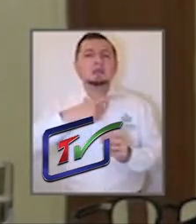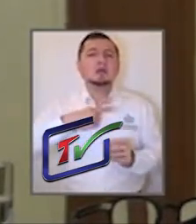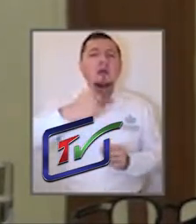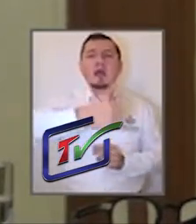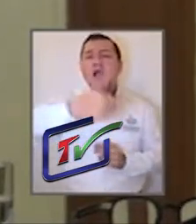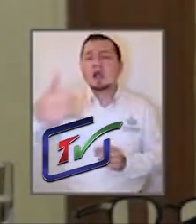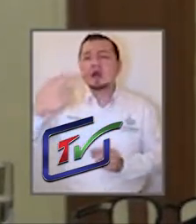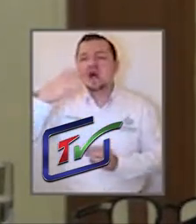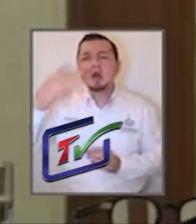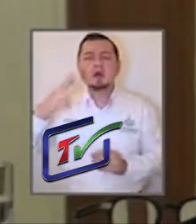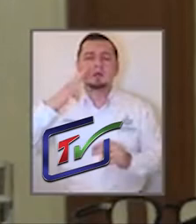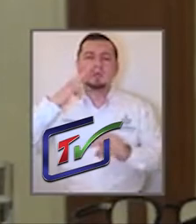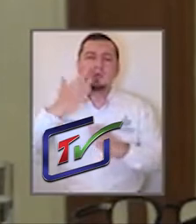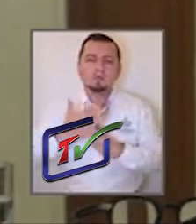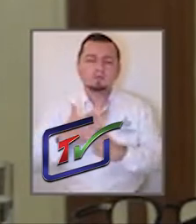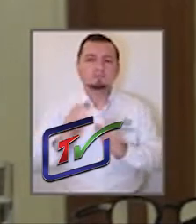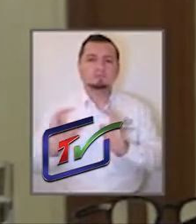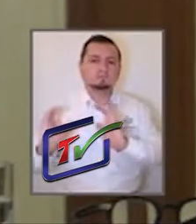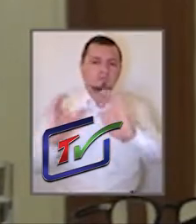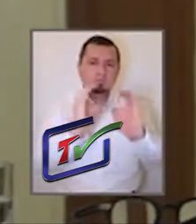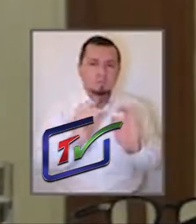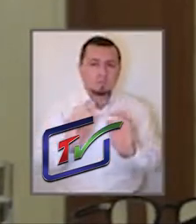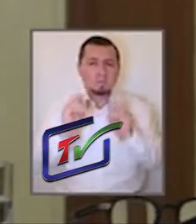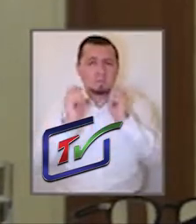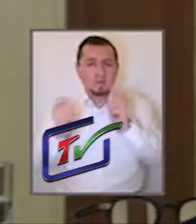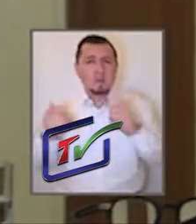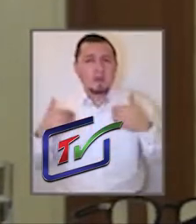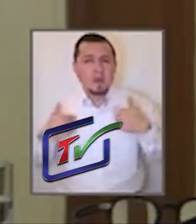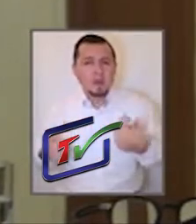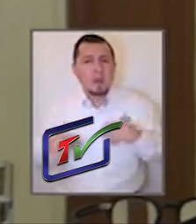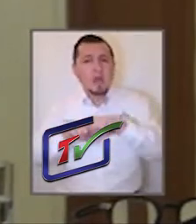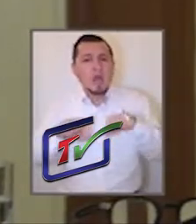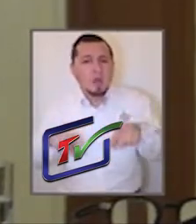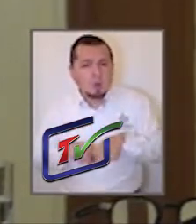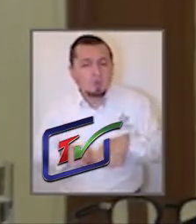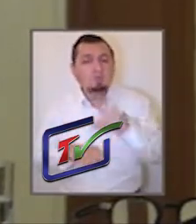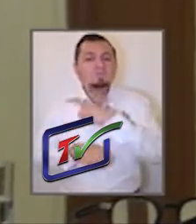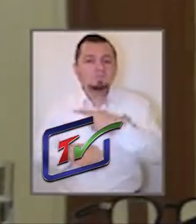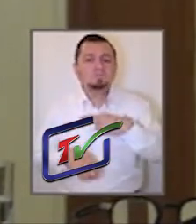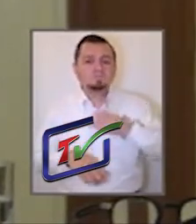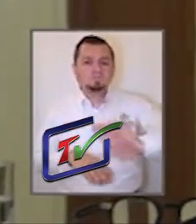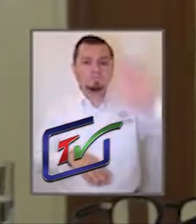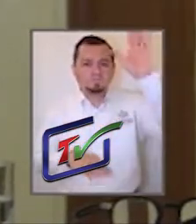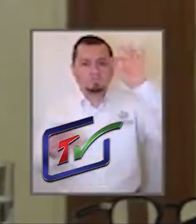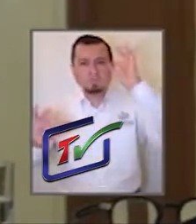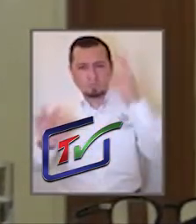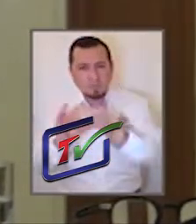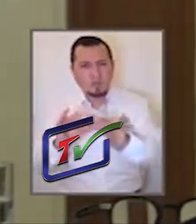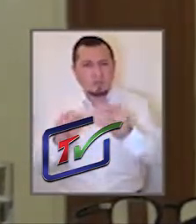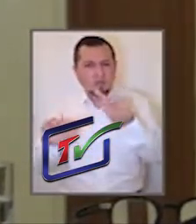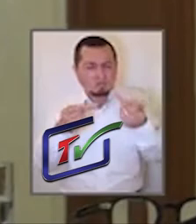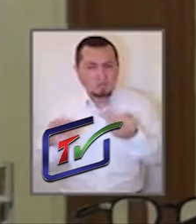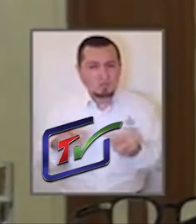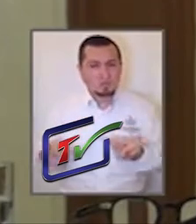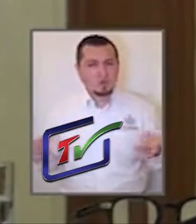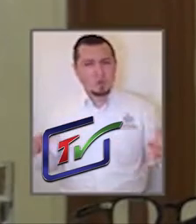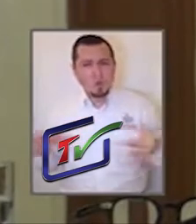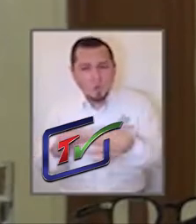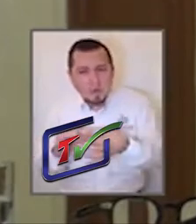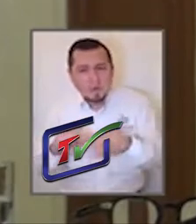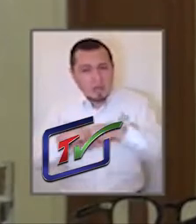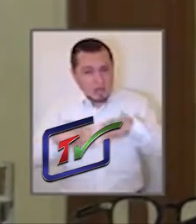una corresponsabilidad cívica, hacerle ver a la gente que tenemos que hacer equipo y que de esta tenemos que salir entre